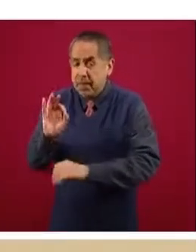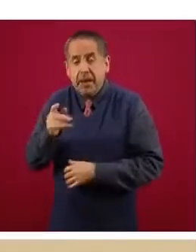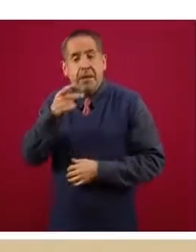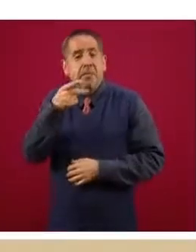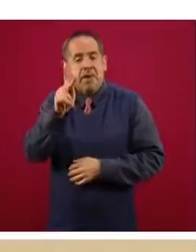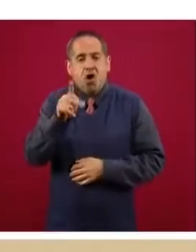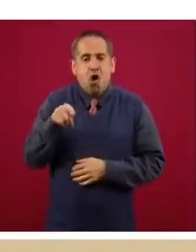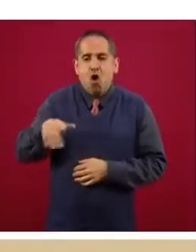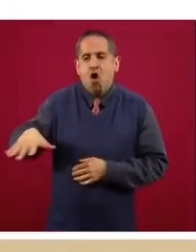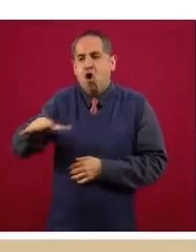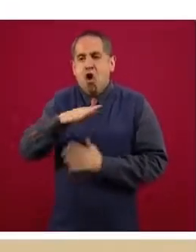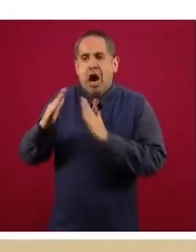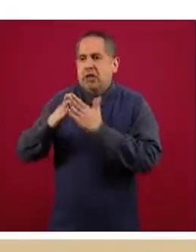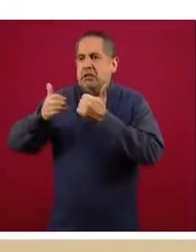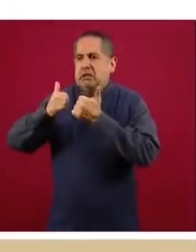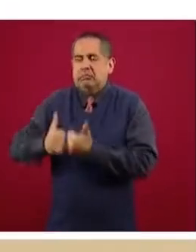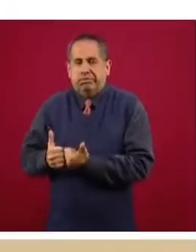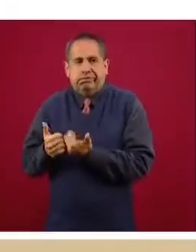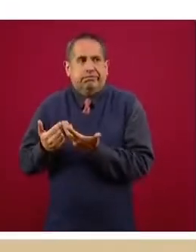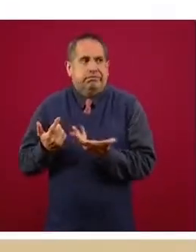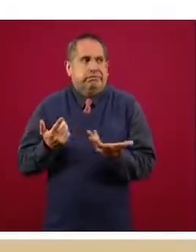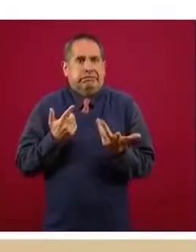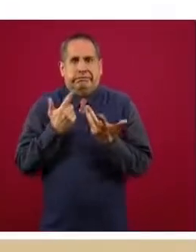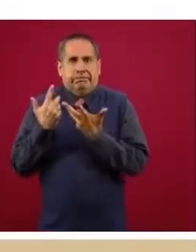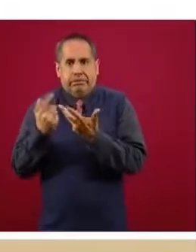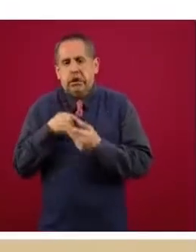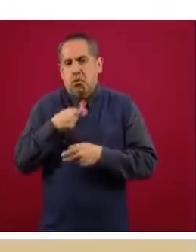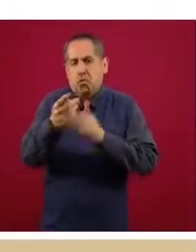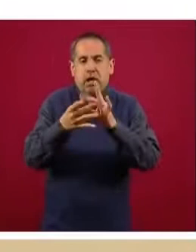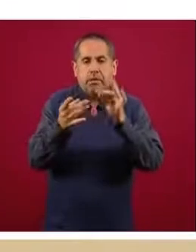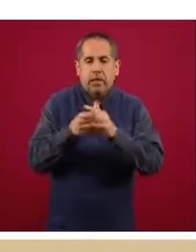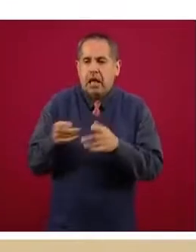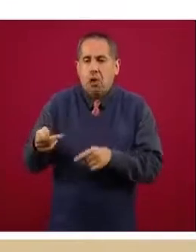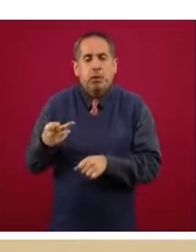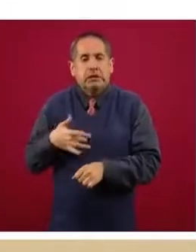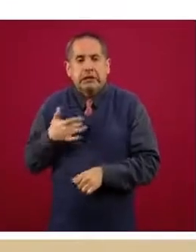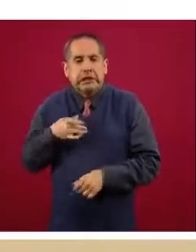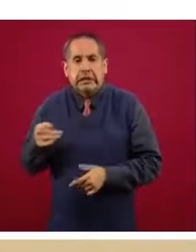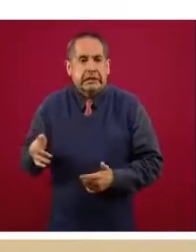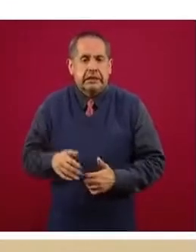tenido en ellos este confinamiento es algo de lo que queríamos platicarles hoy. La que sigue.